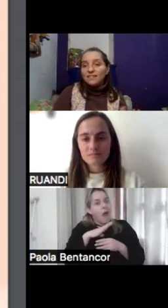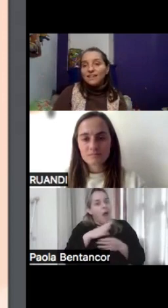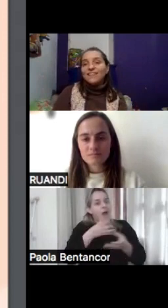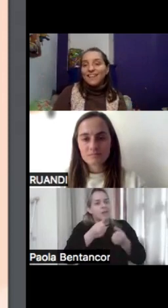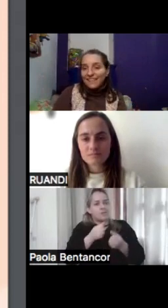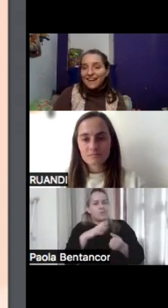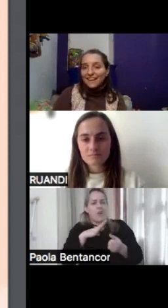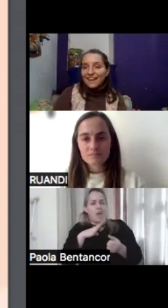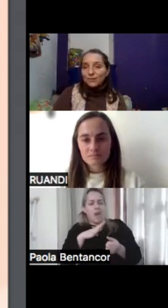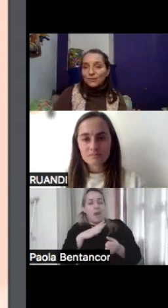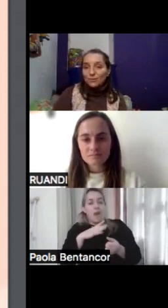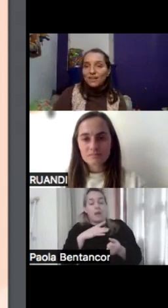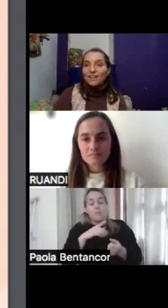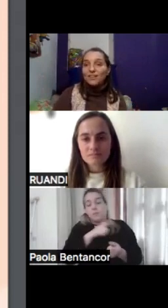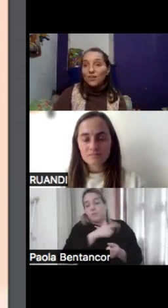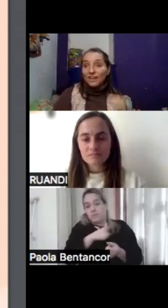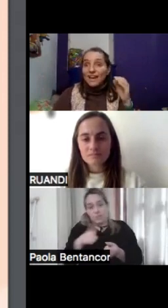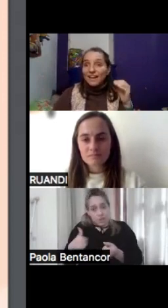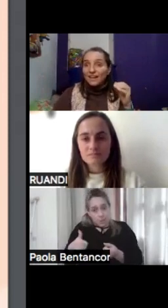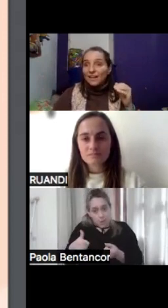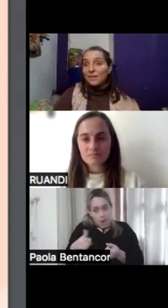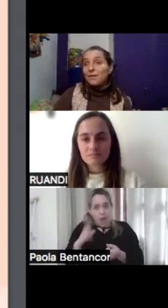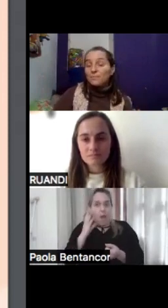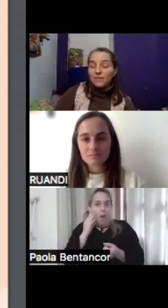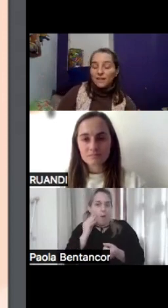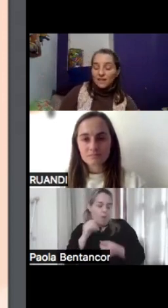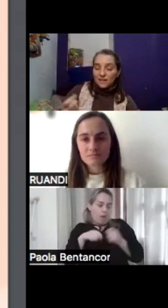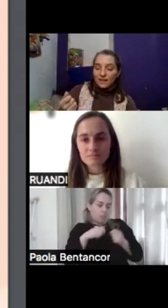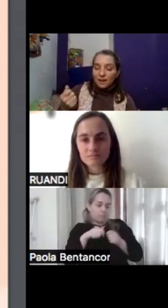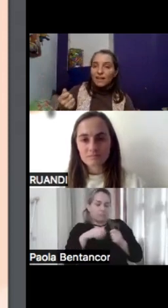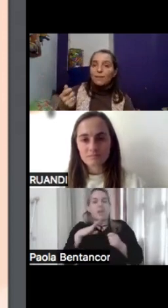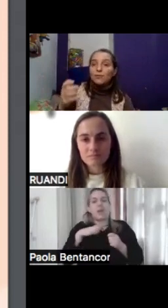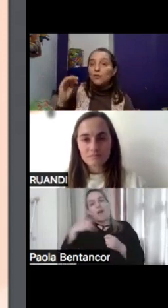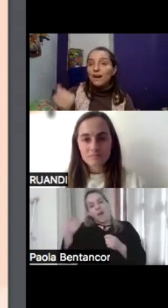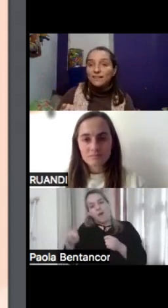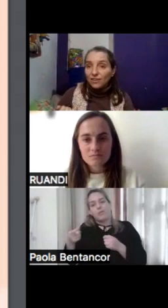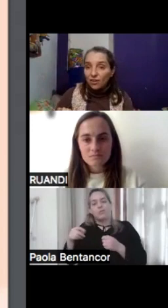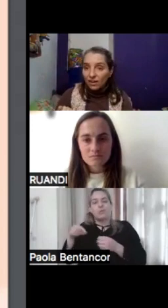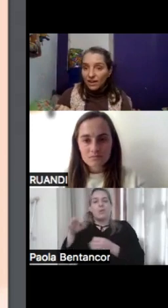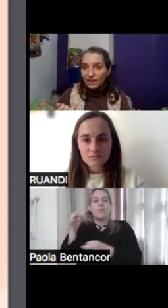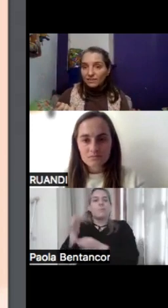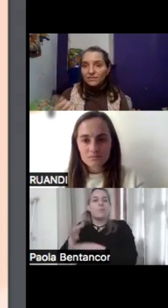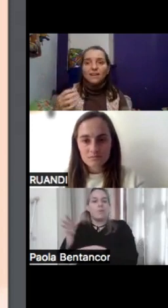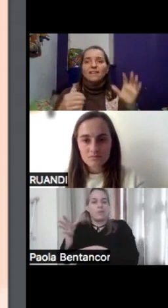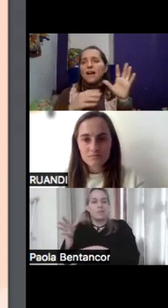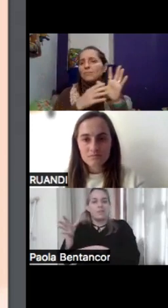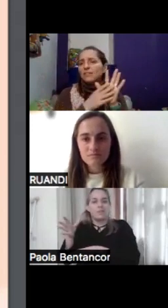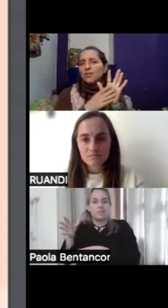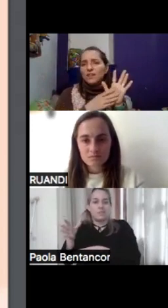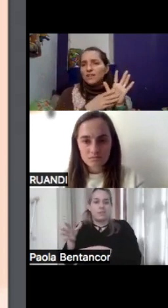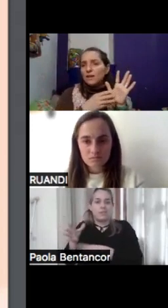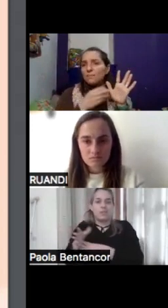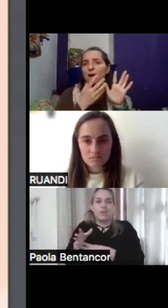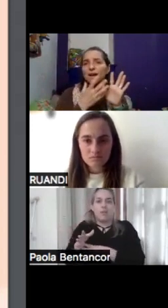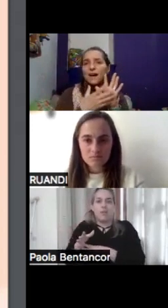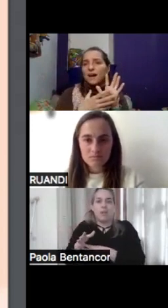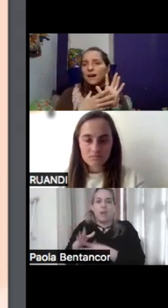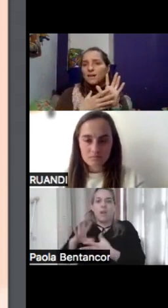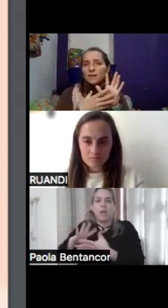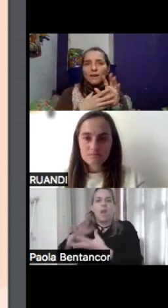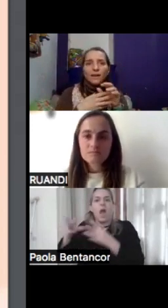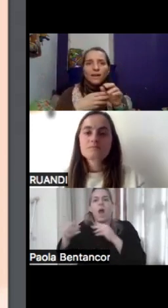de profesionales que se dedican a construir tecnología, herramientas de apoyo de baja tecnología, o sea, que hacen